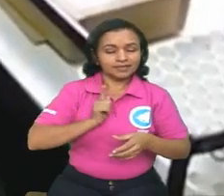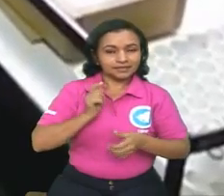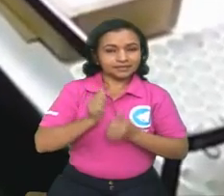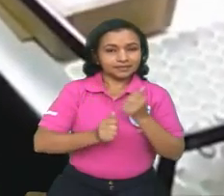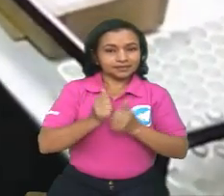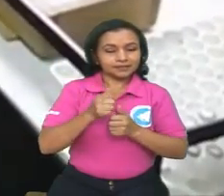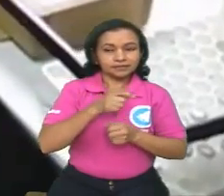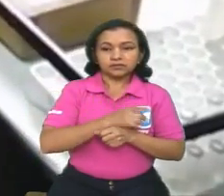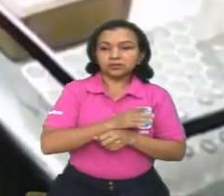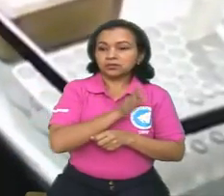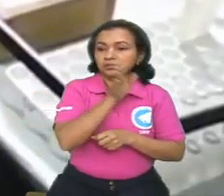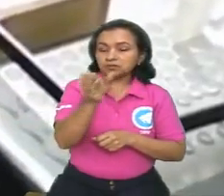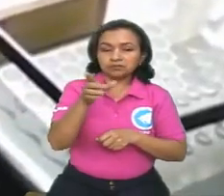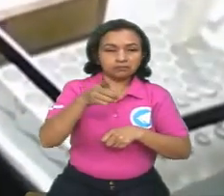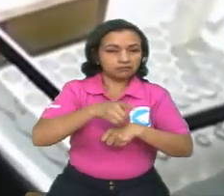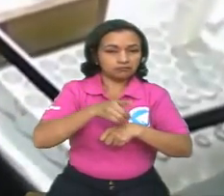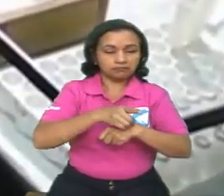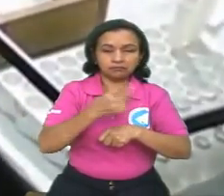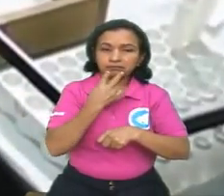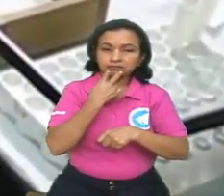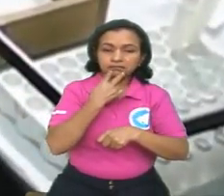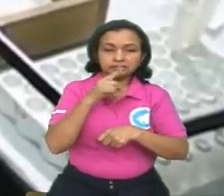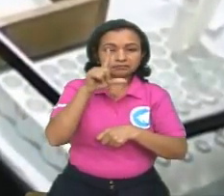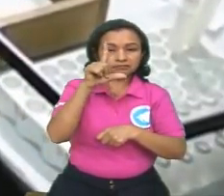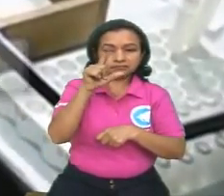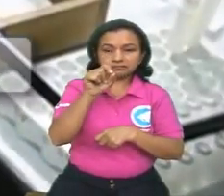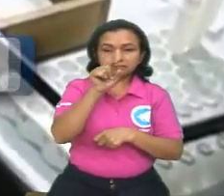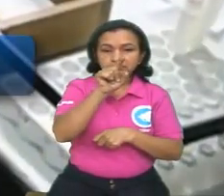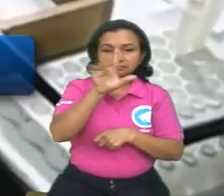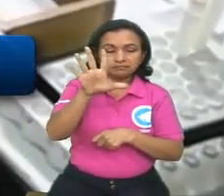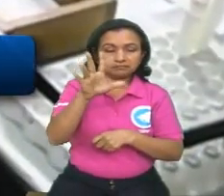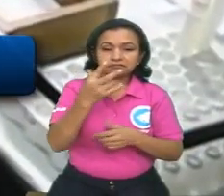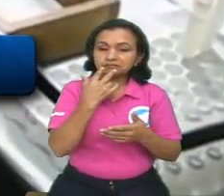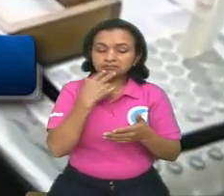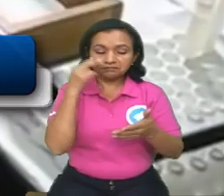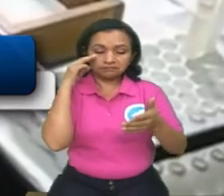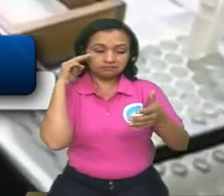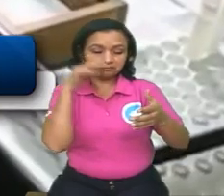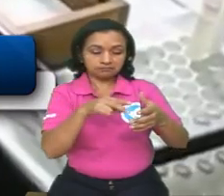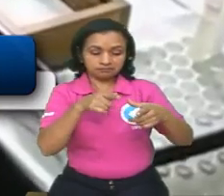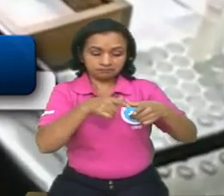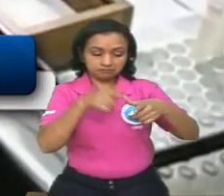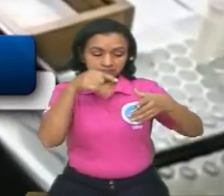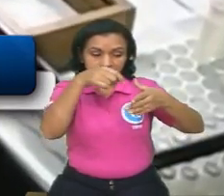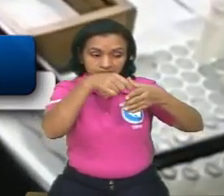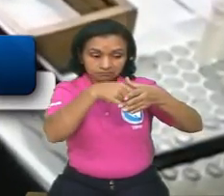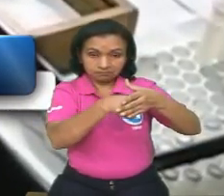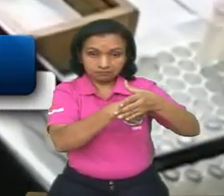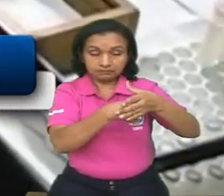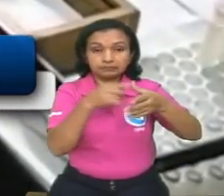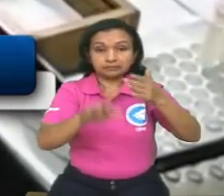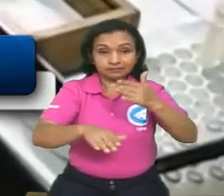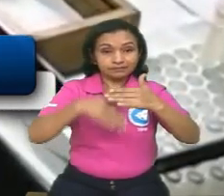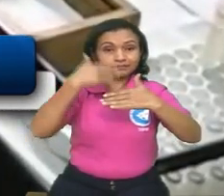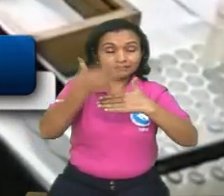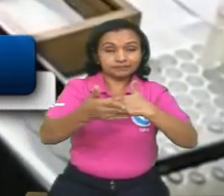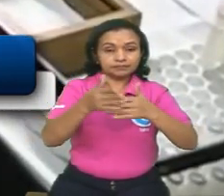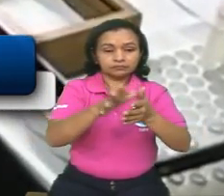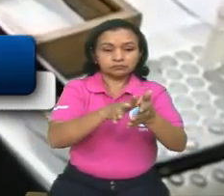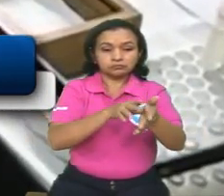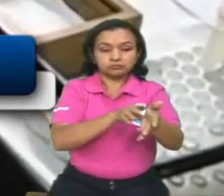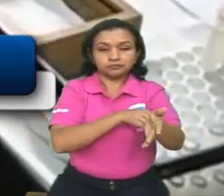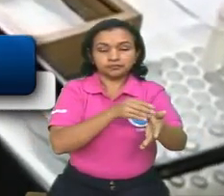fui al médico, no fui en 10, no fui en 15 años, no me detectó la lesión, y esa lesión puede pasar a una lesión invasiva,